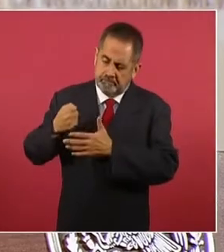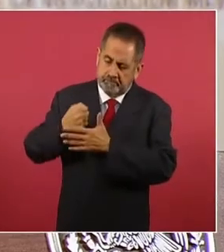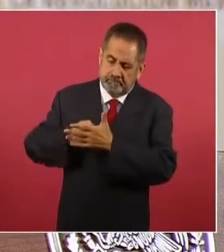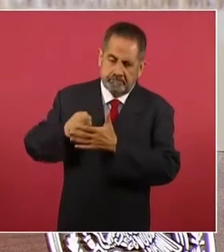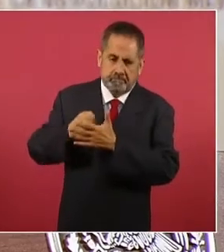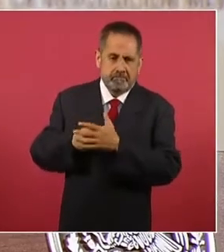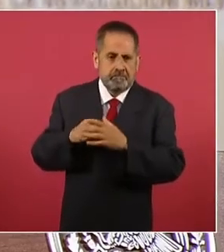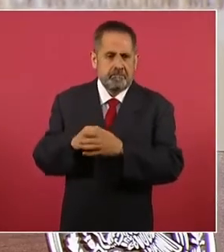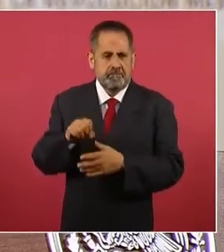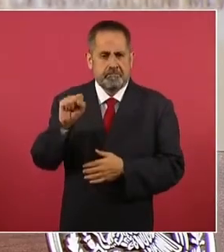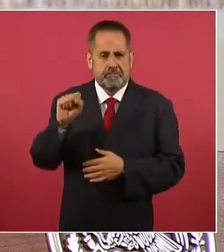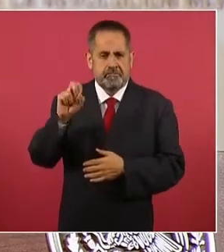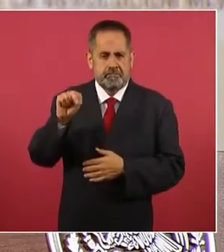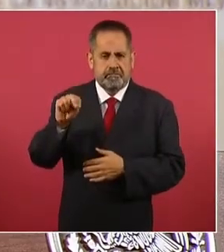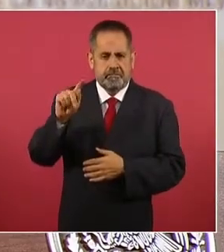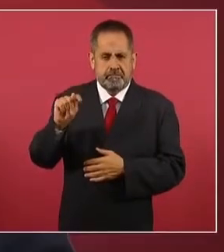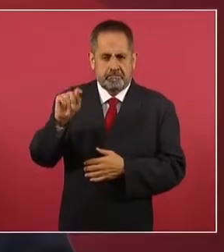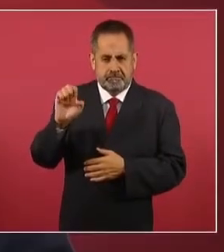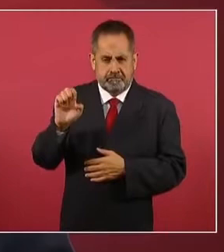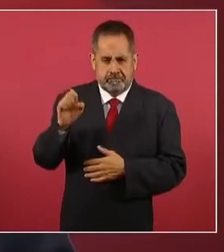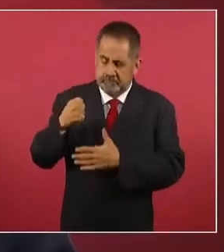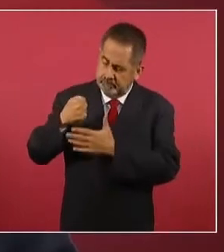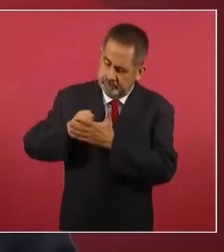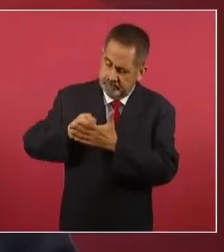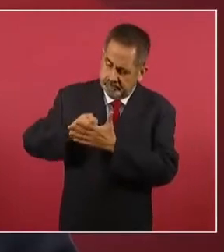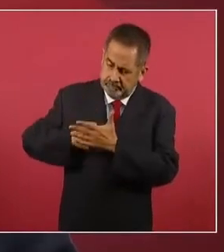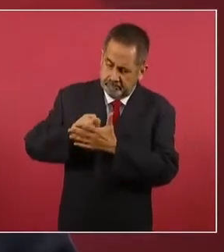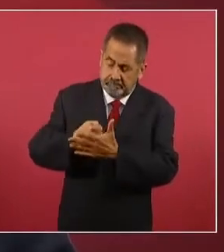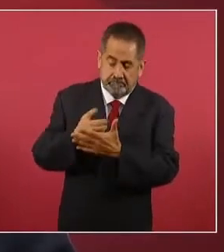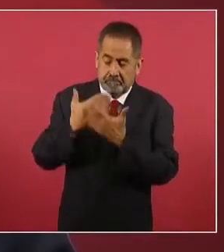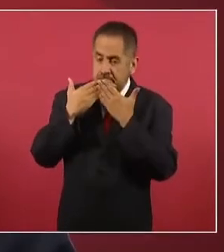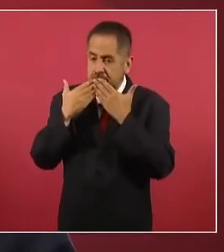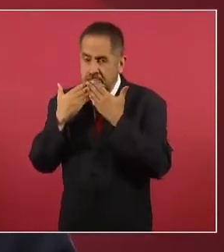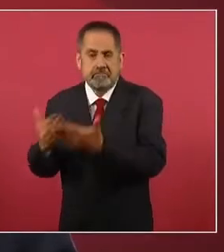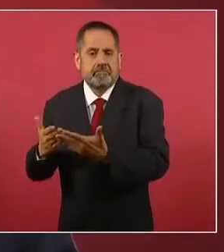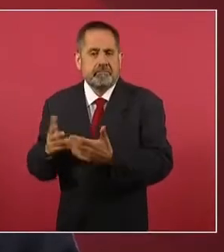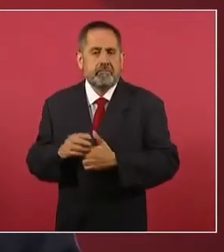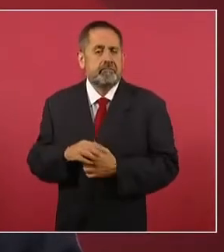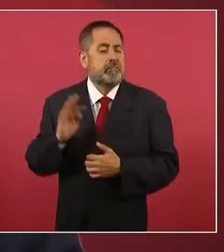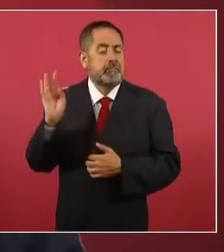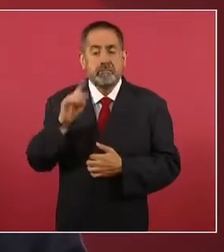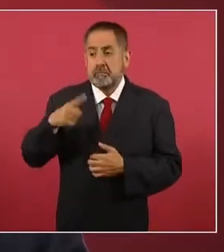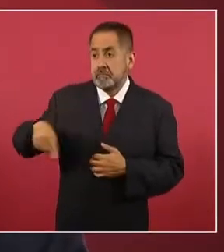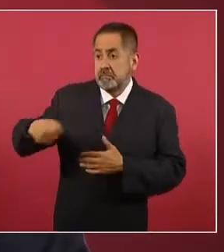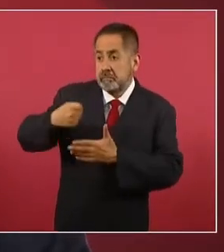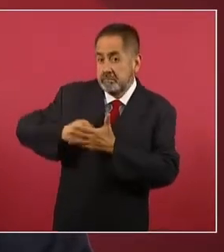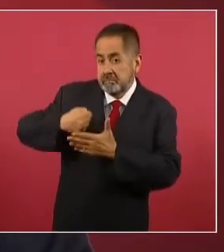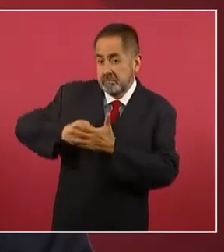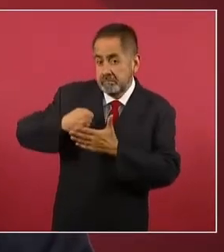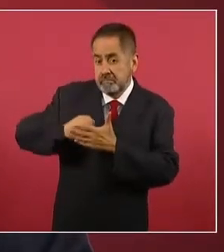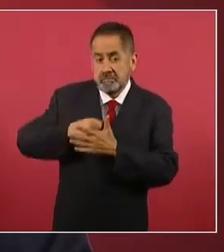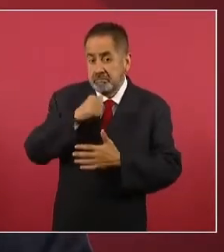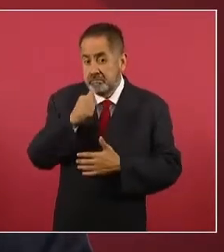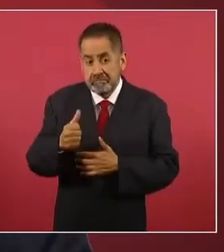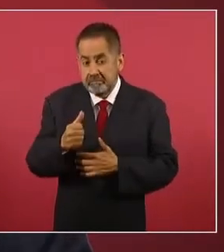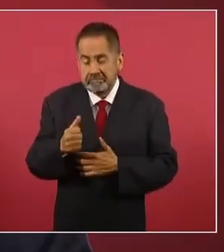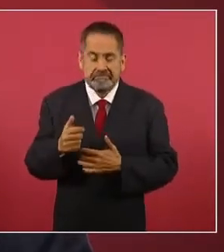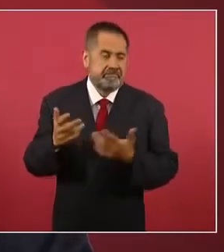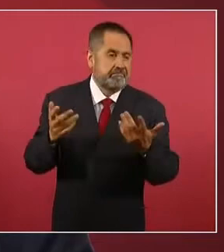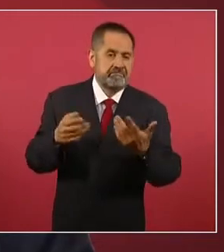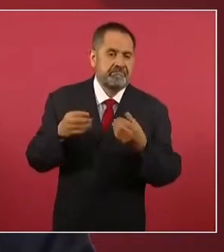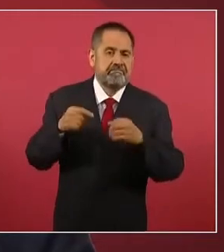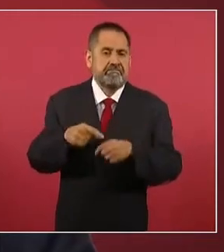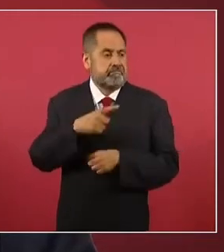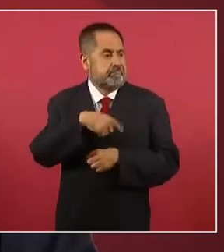la CENTE, porque si no se hubiese llevado a cabo esa lucha,